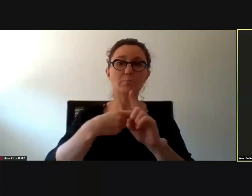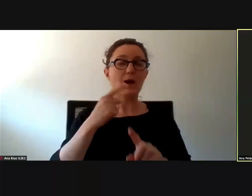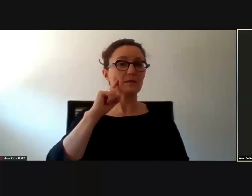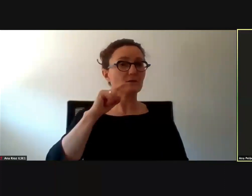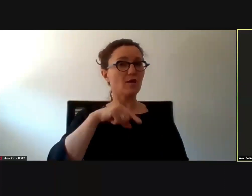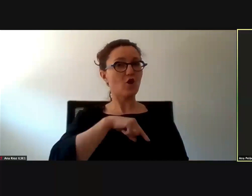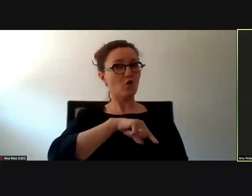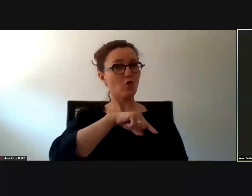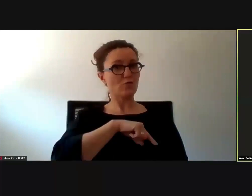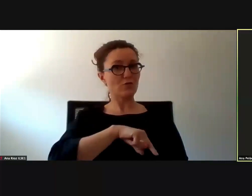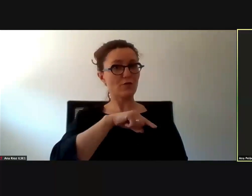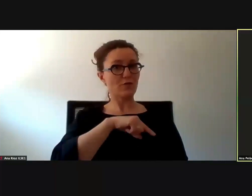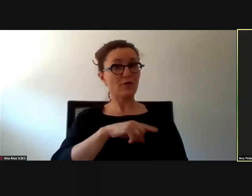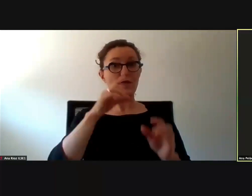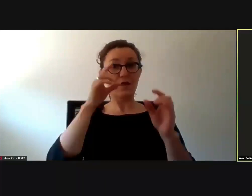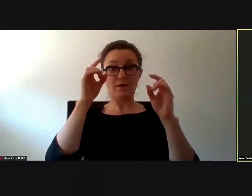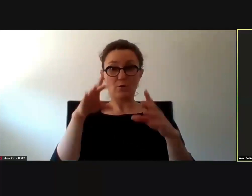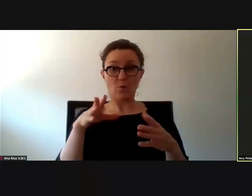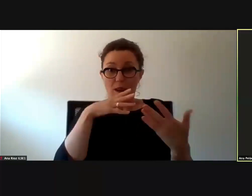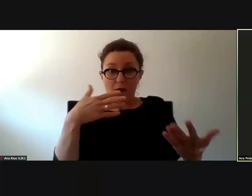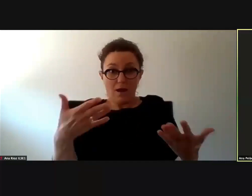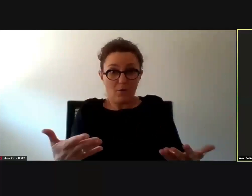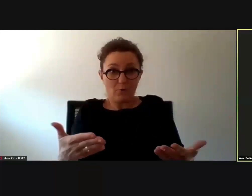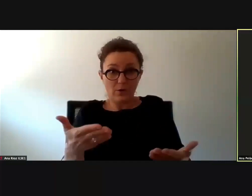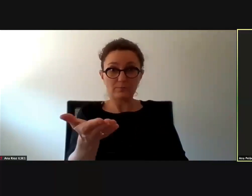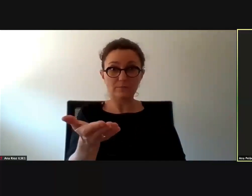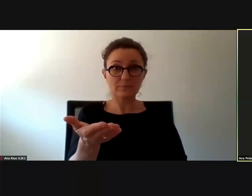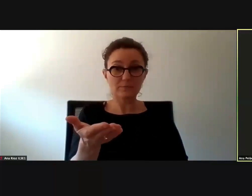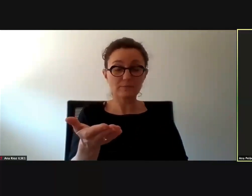acabamos de tener gracias a la